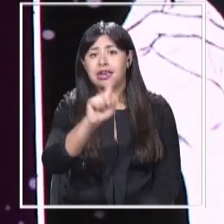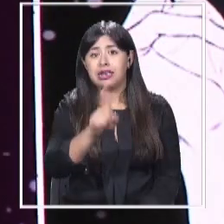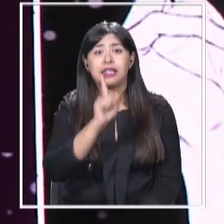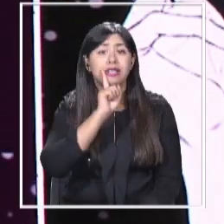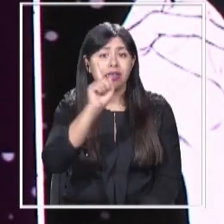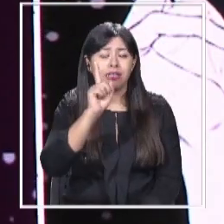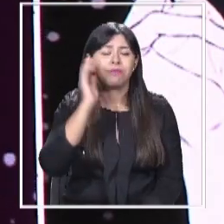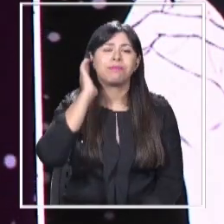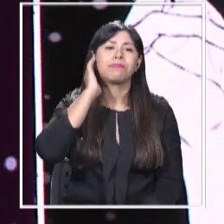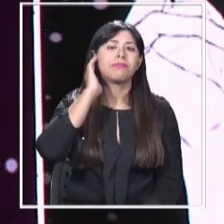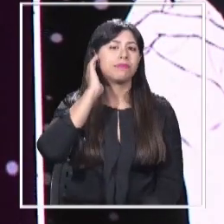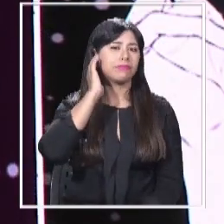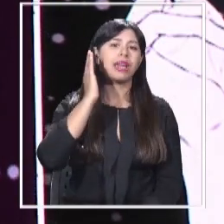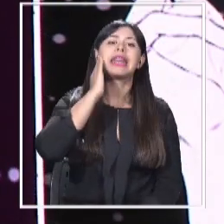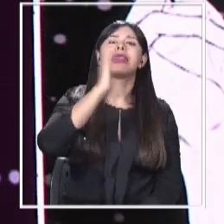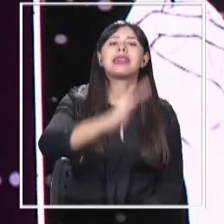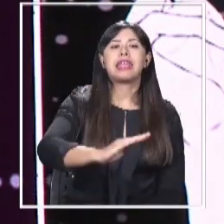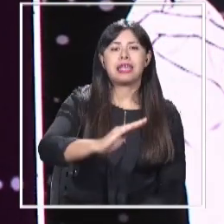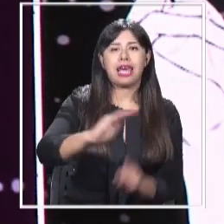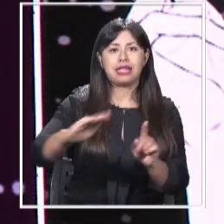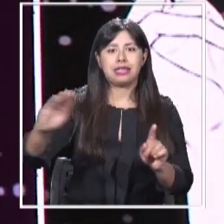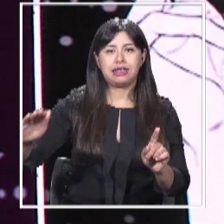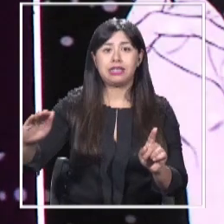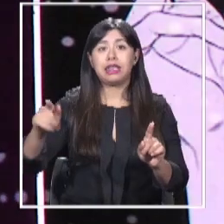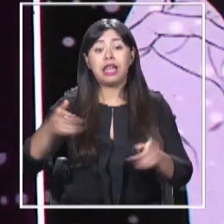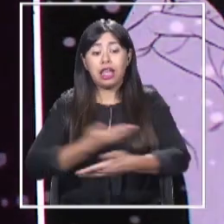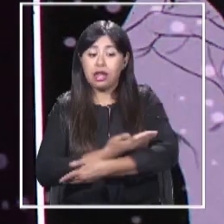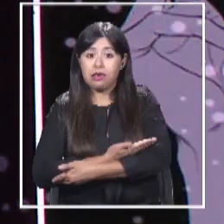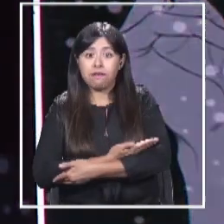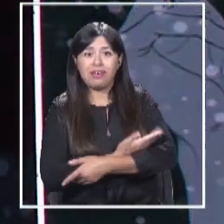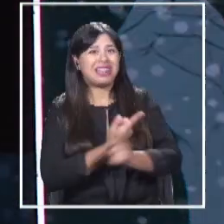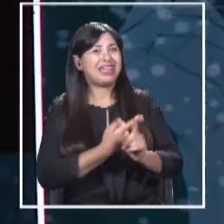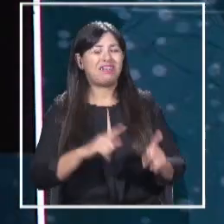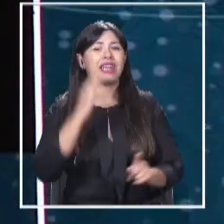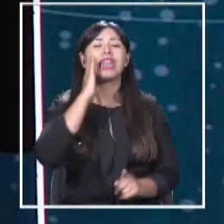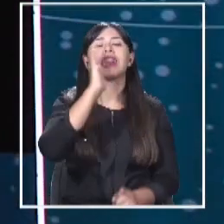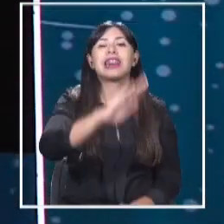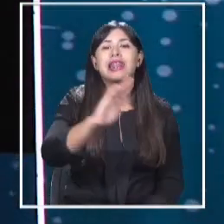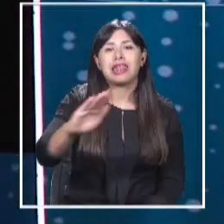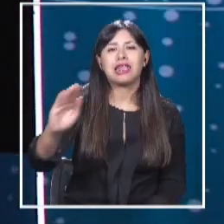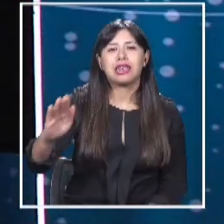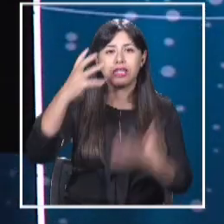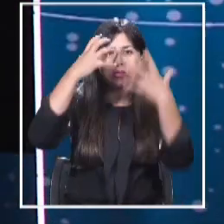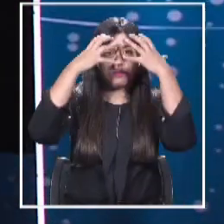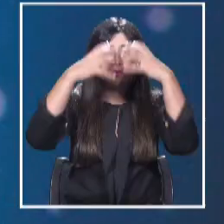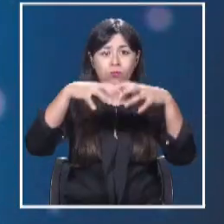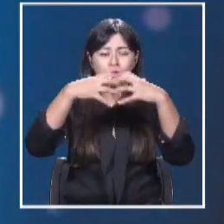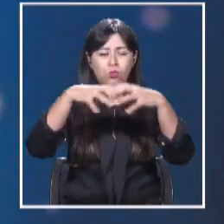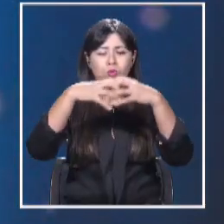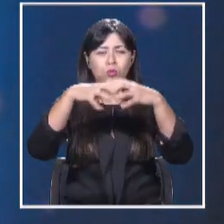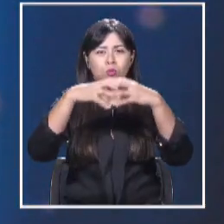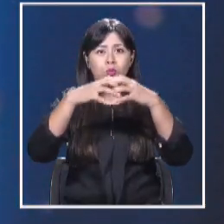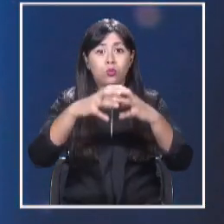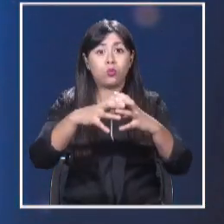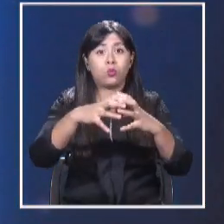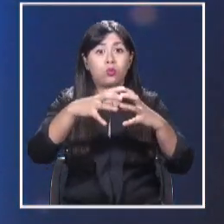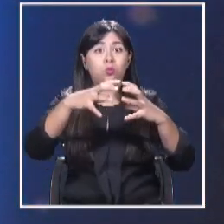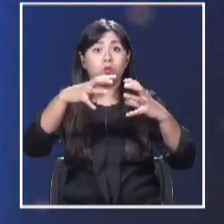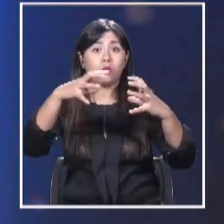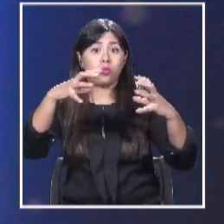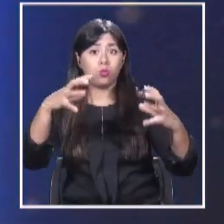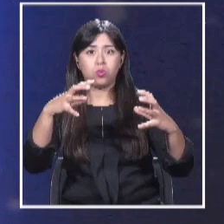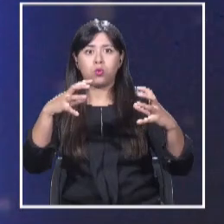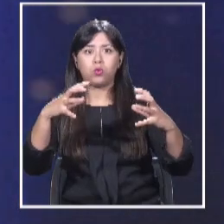childhood, diferente de infancia. Y es un periodo en el que el cerebro humano sigue creciendo prácticamente a un